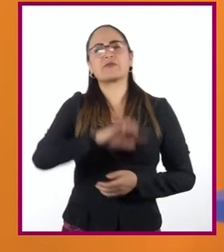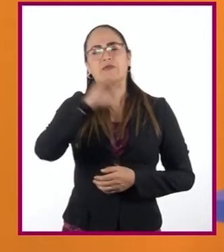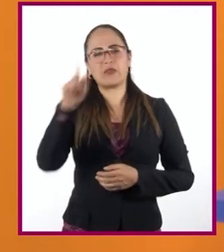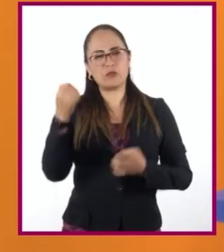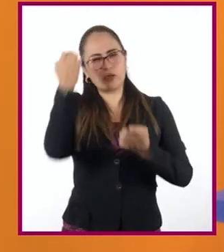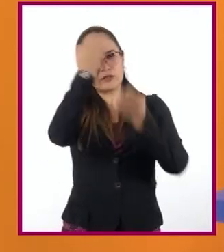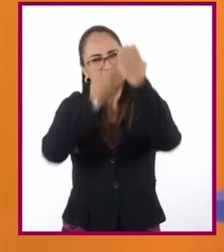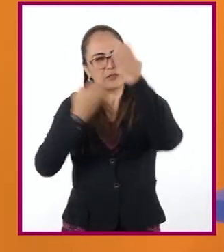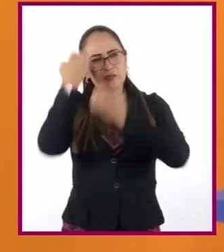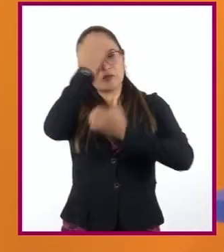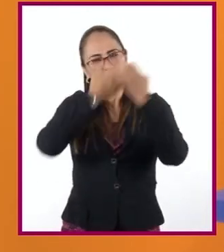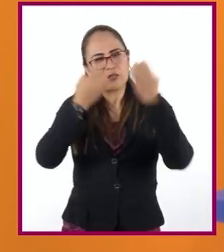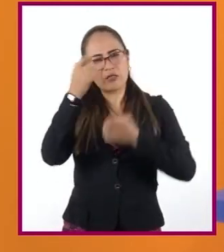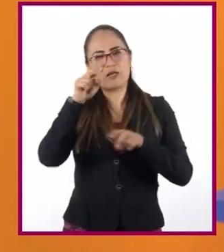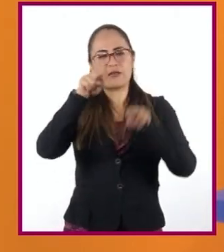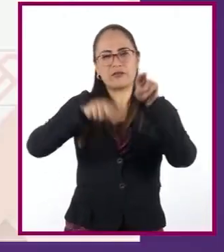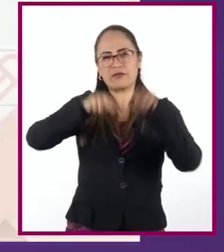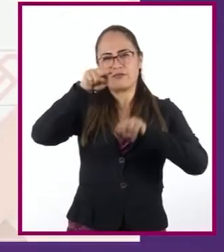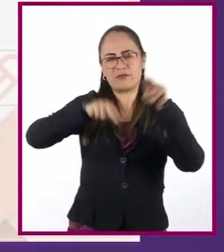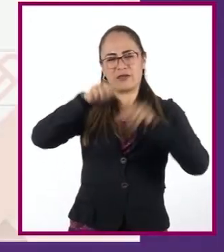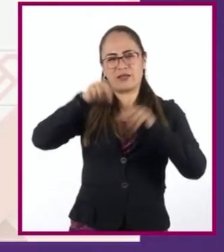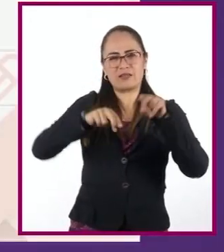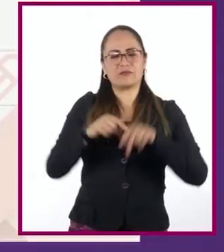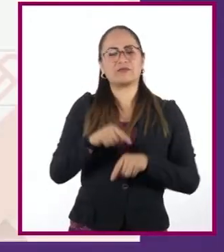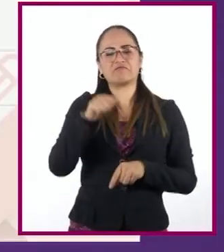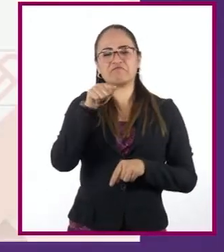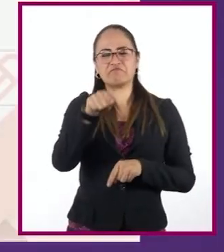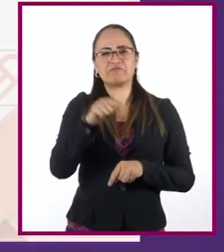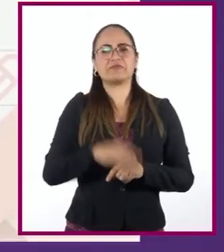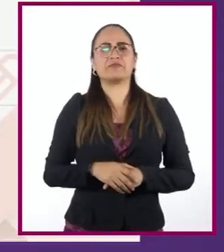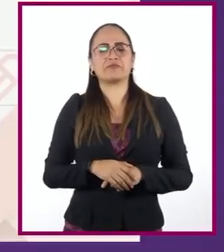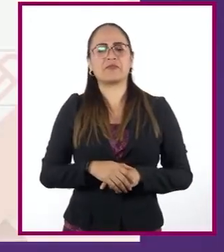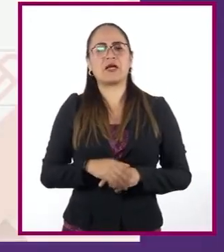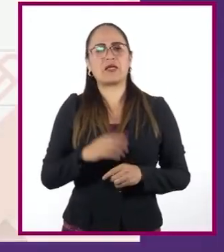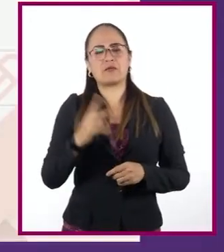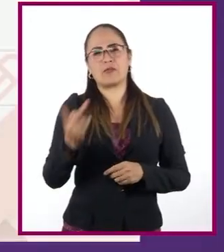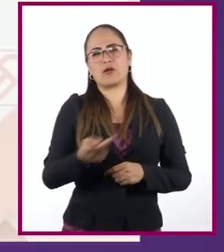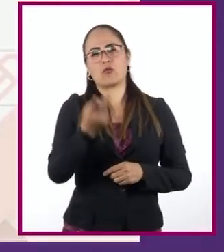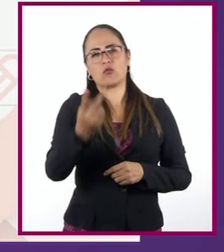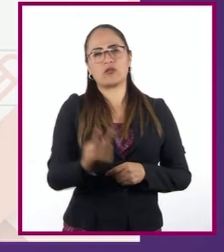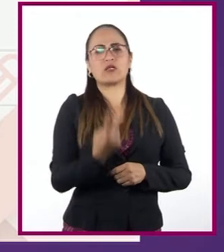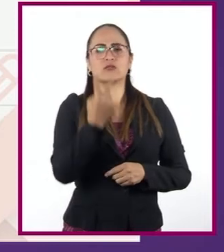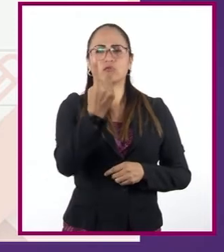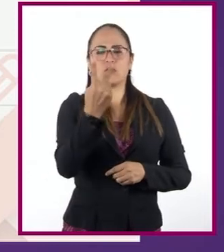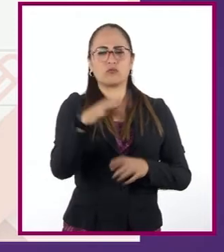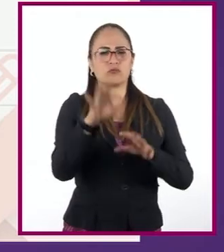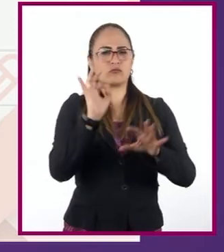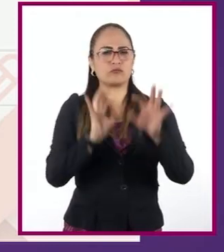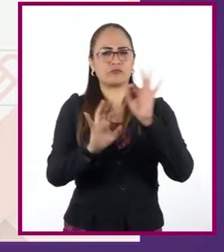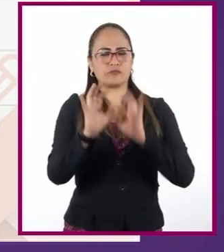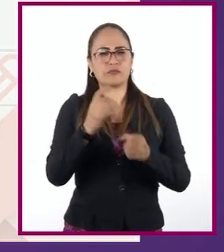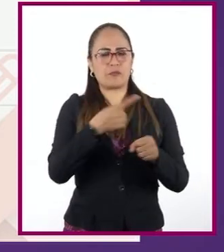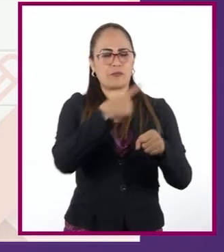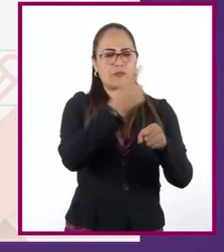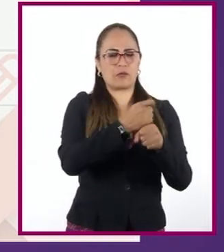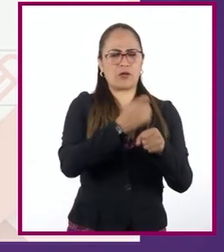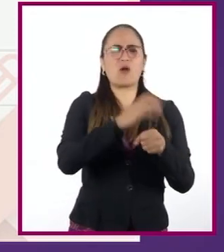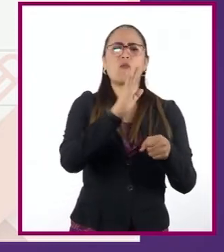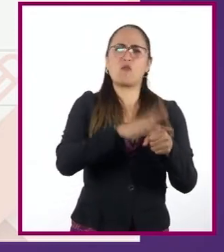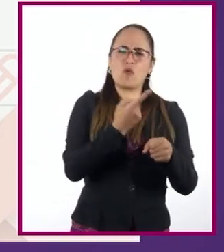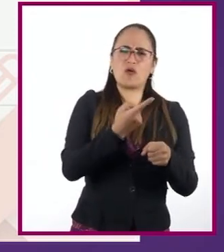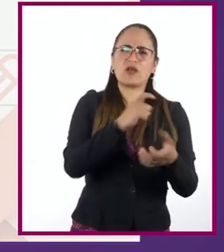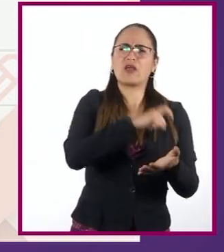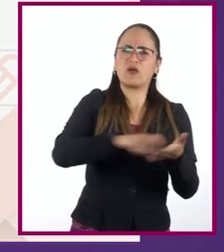resultados, obtuvieron estas gráficas de barras y seleccionaron dos preguntas. La primera es: ¿por qué lo